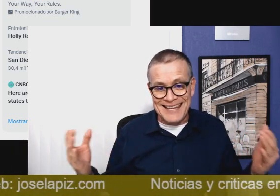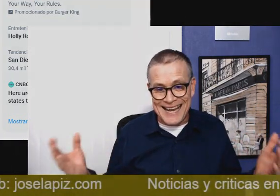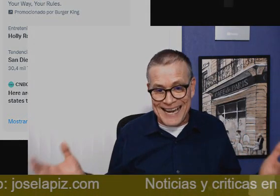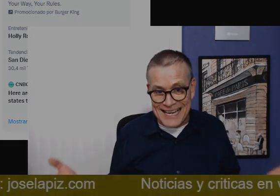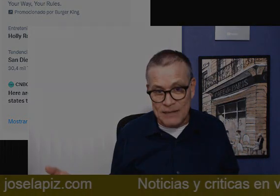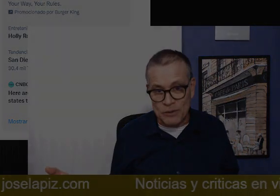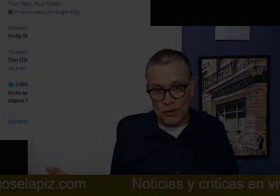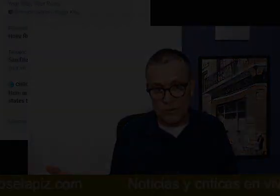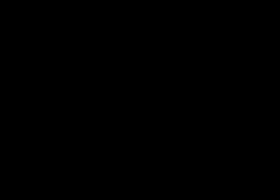feria del libro.